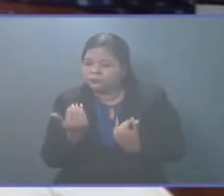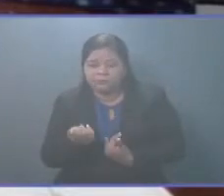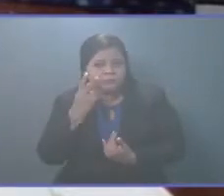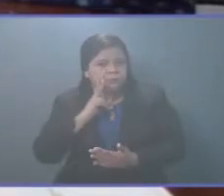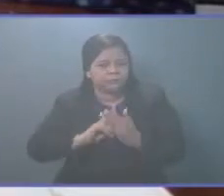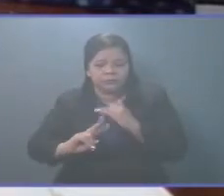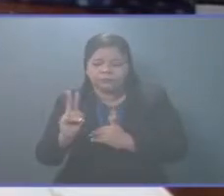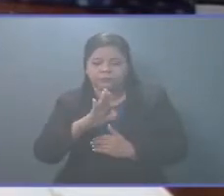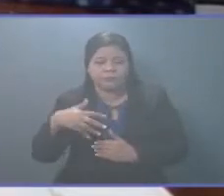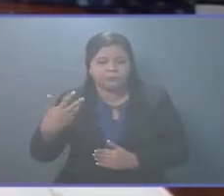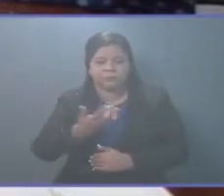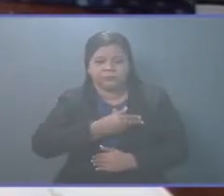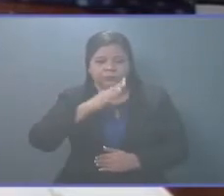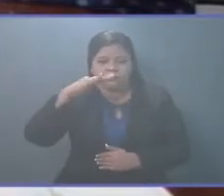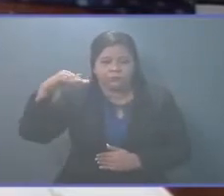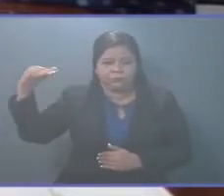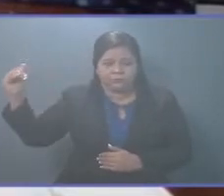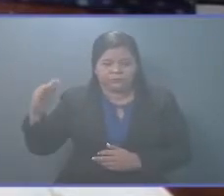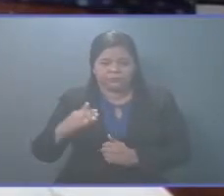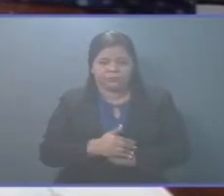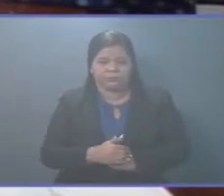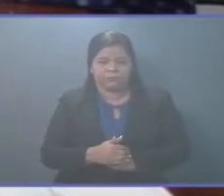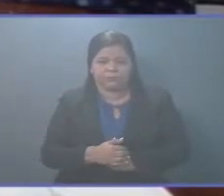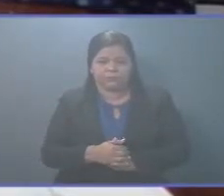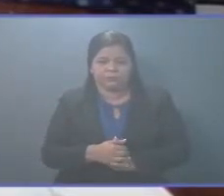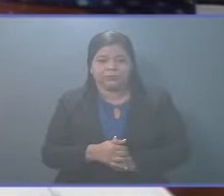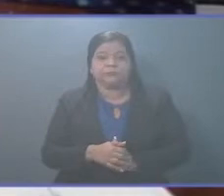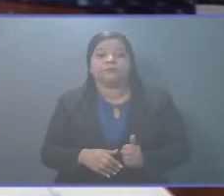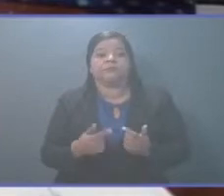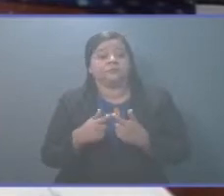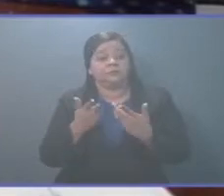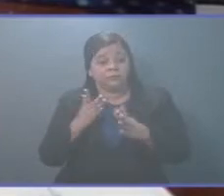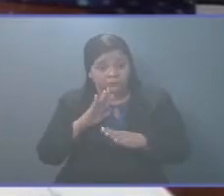país. Entonces, mi señalamiento iría